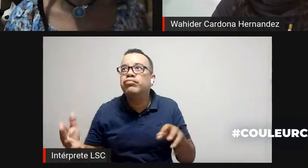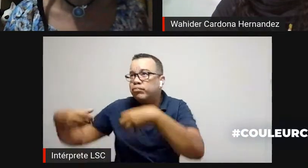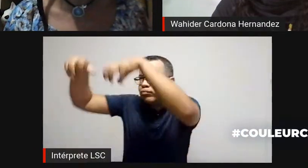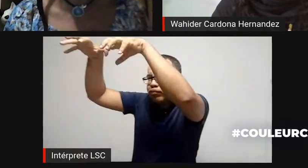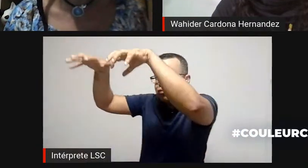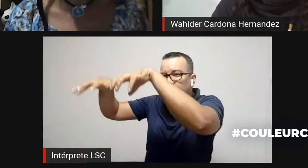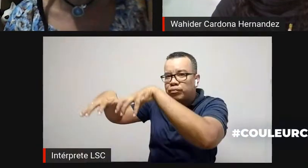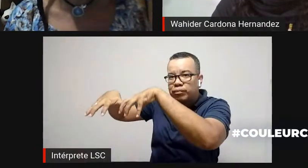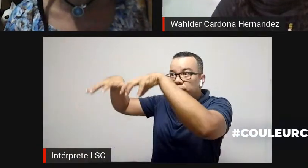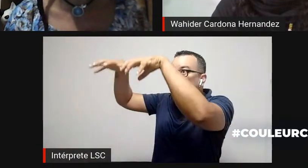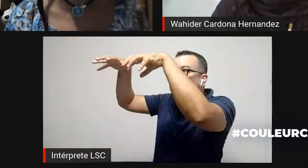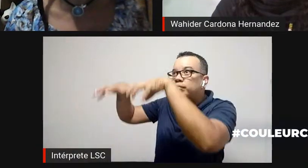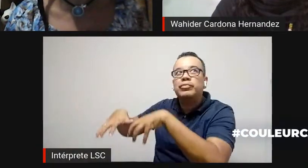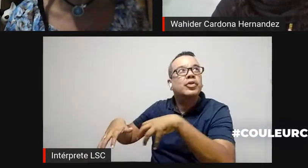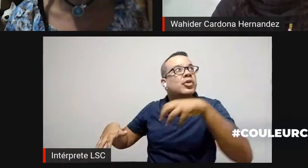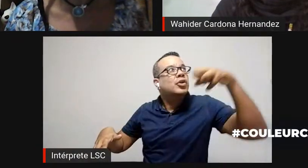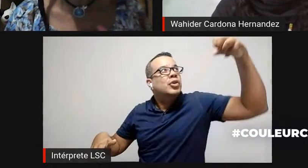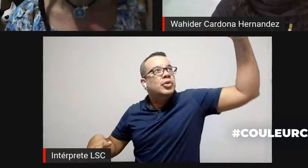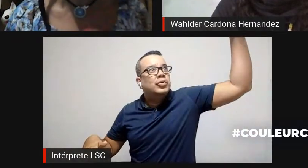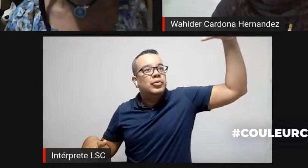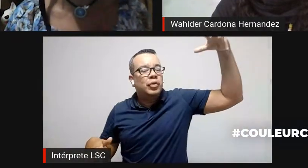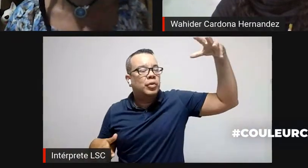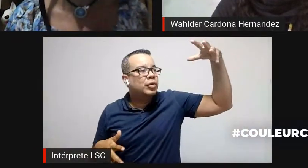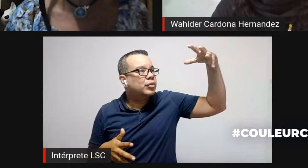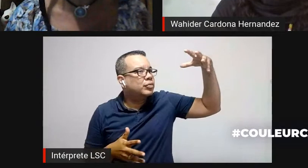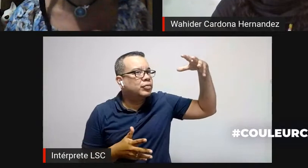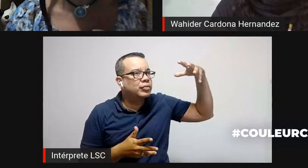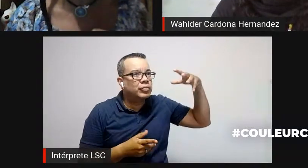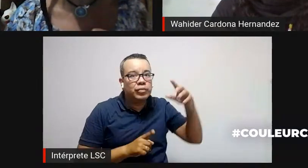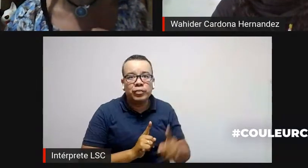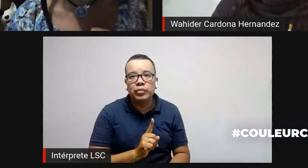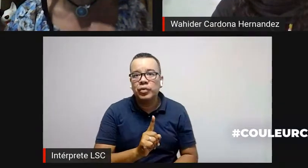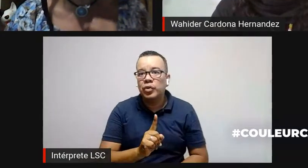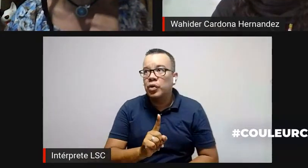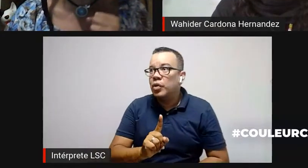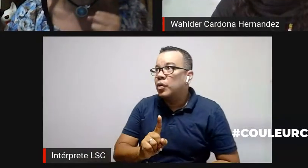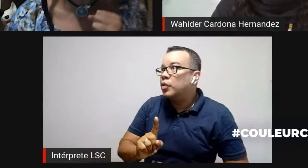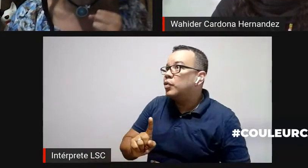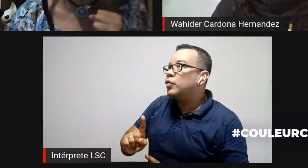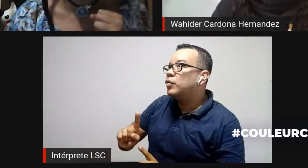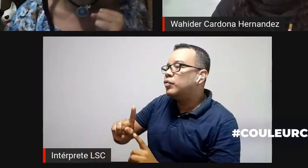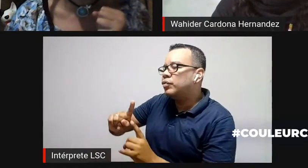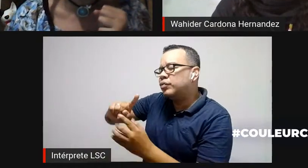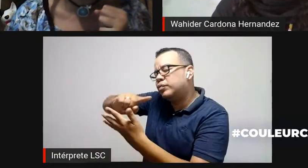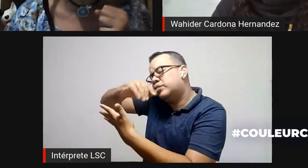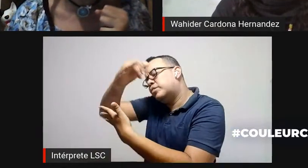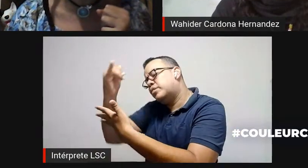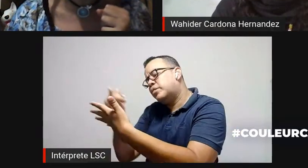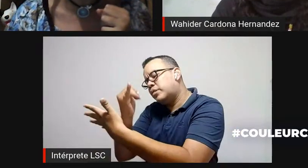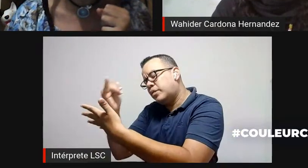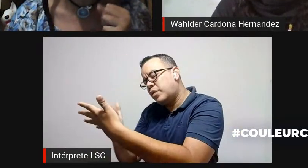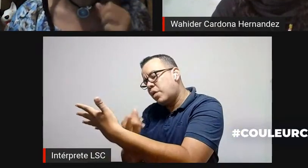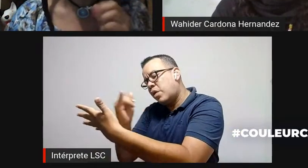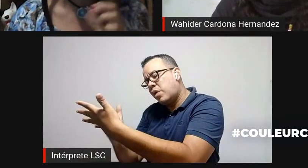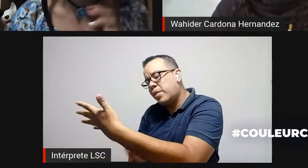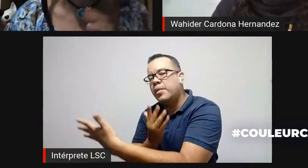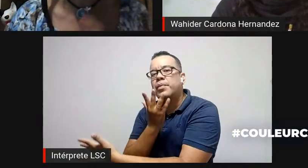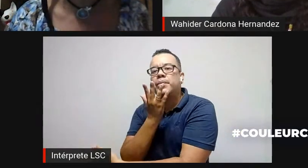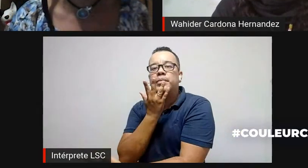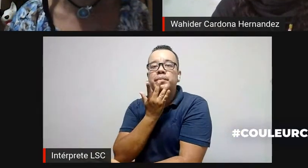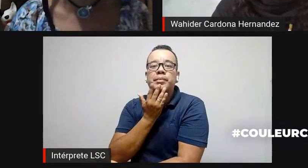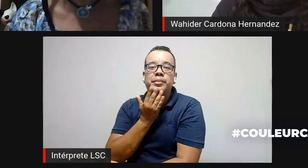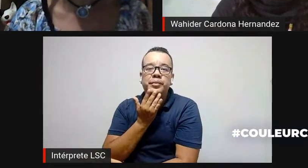dibujarte en mis colores, guiar mis sueños con tu voz,